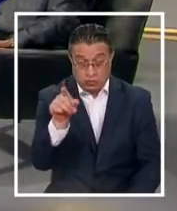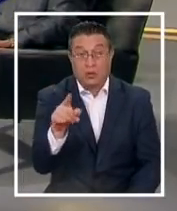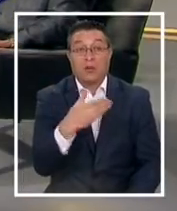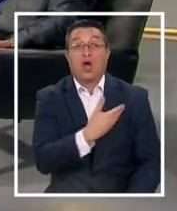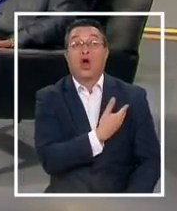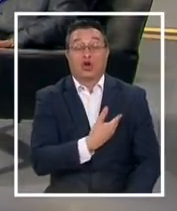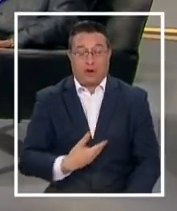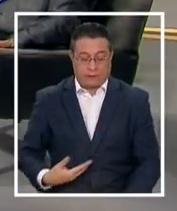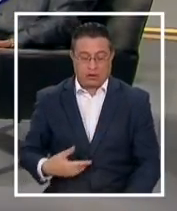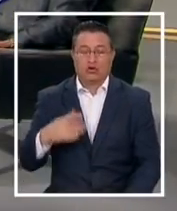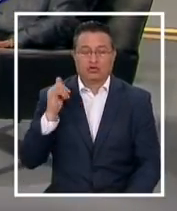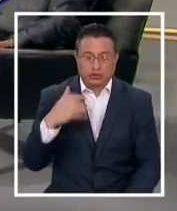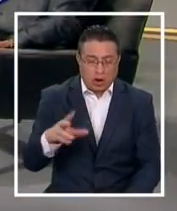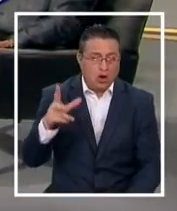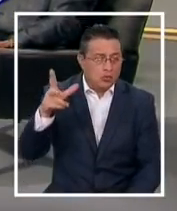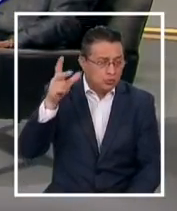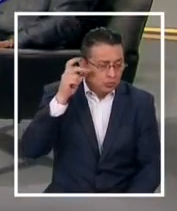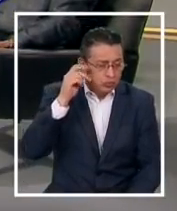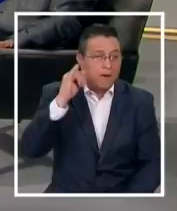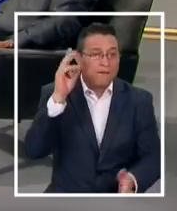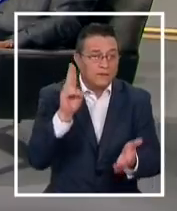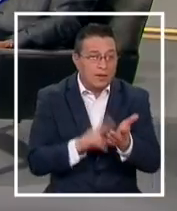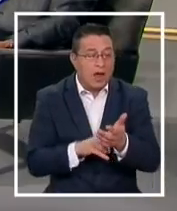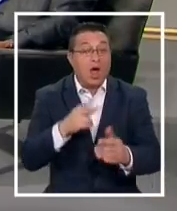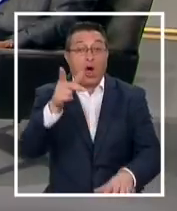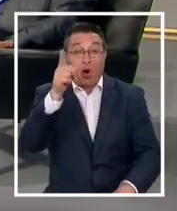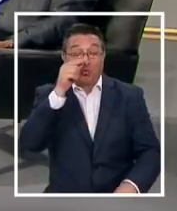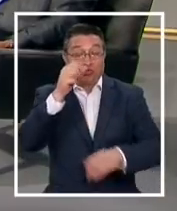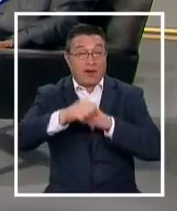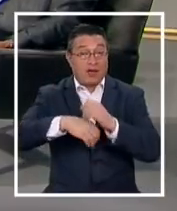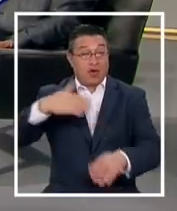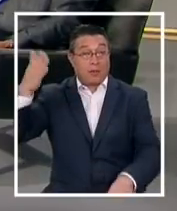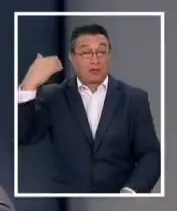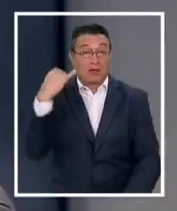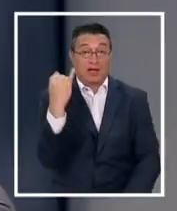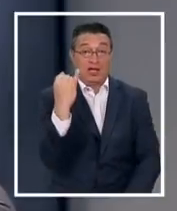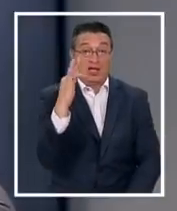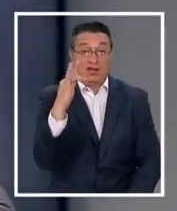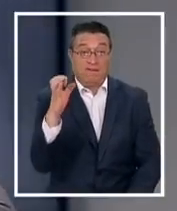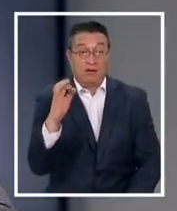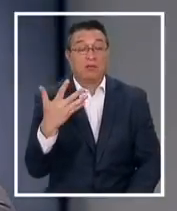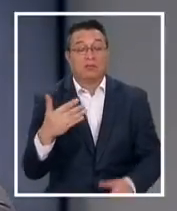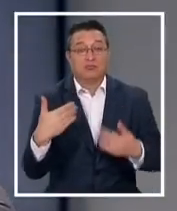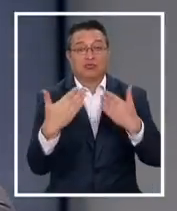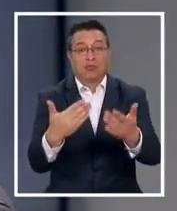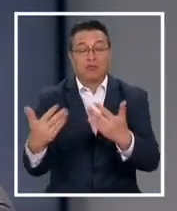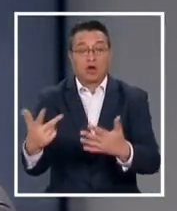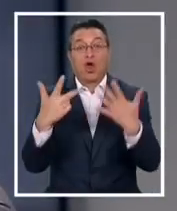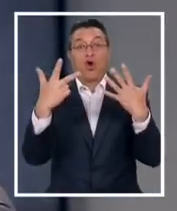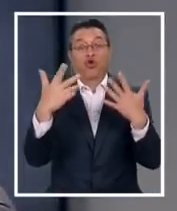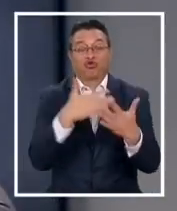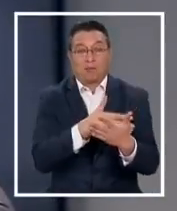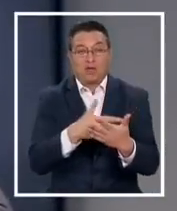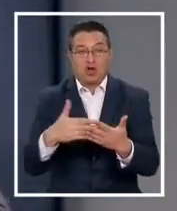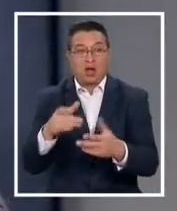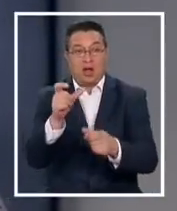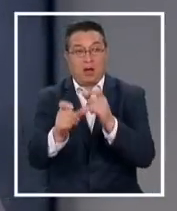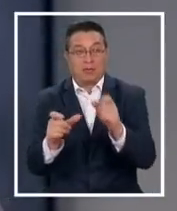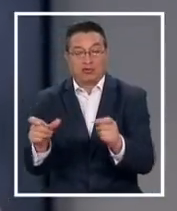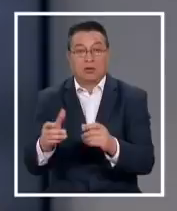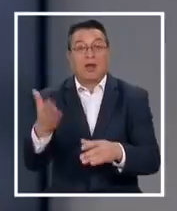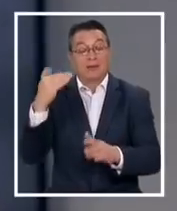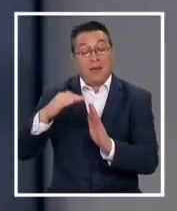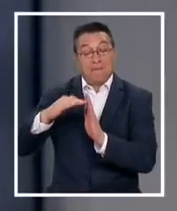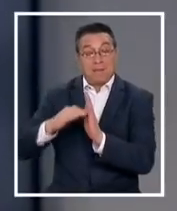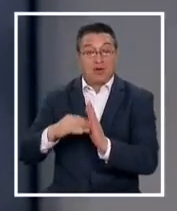ha escuchado, y efectivamente, en octubre del año pasado, el IFE llegó a cerca de 8 millones de personas. Partimos con bastante menos